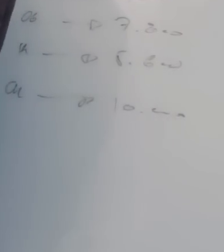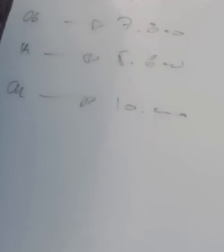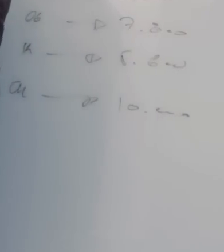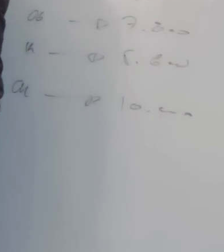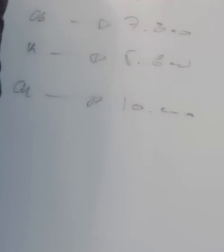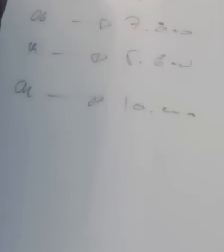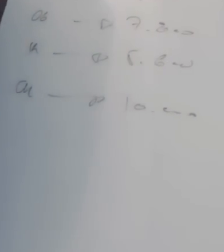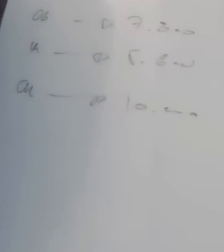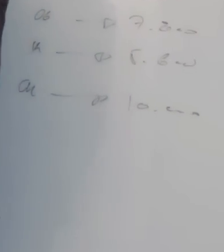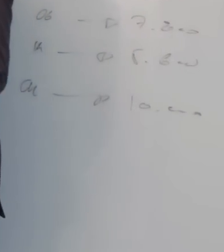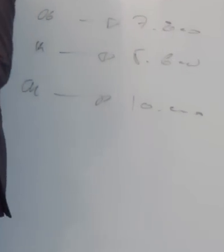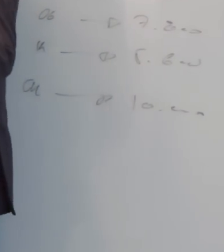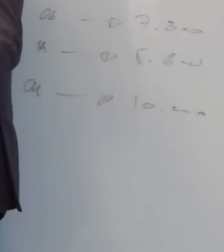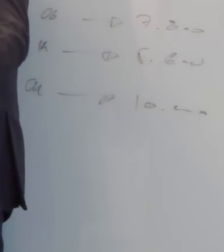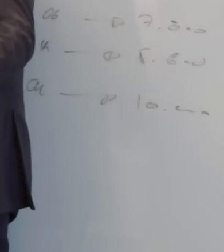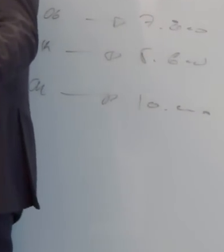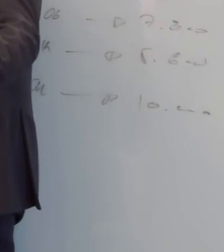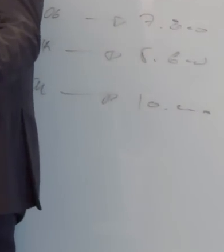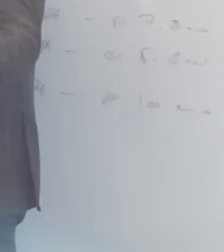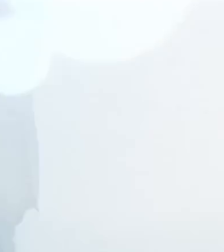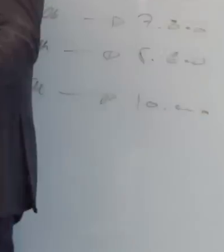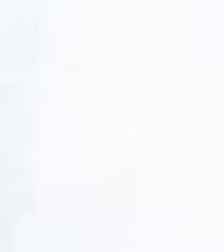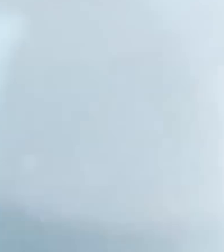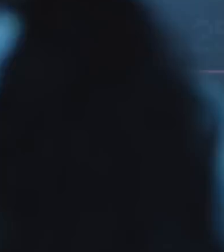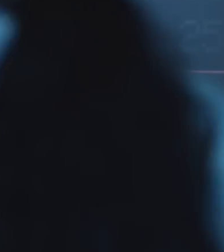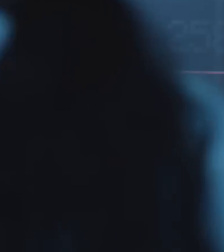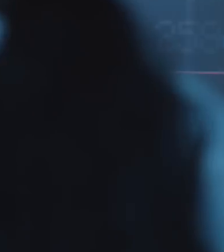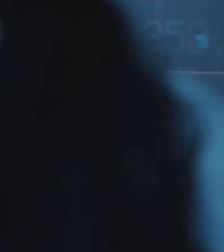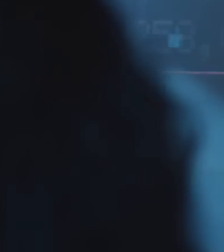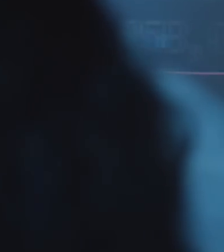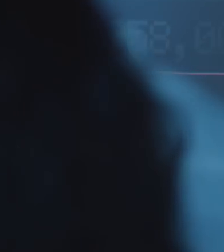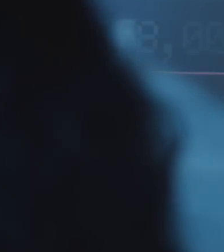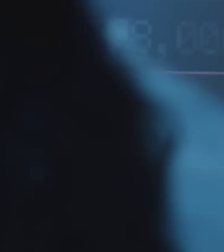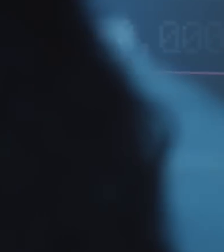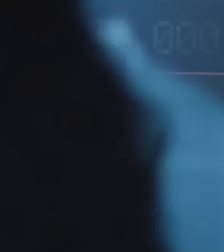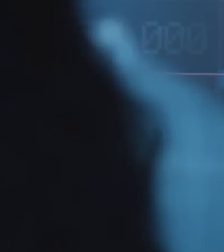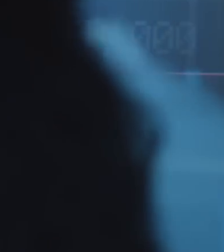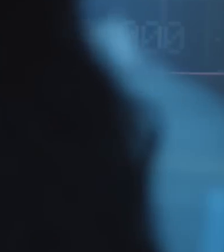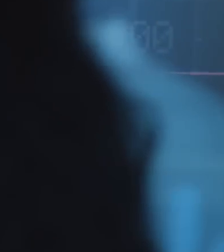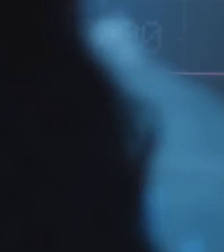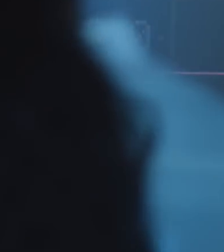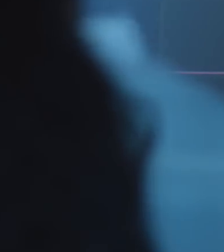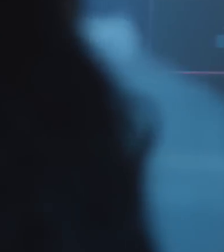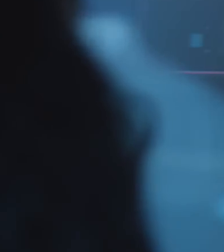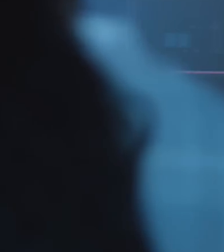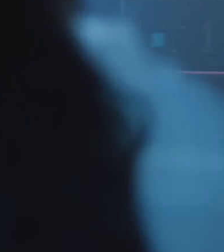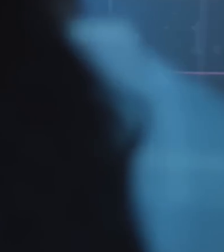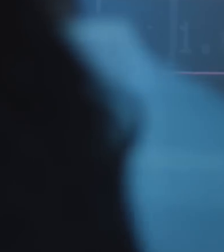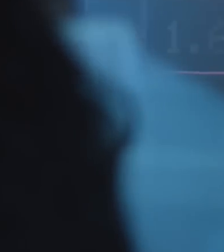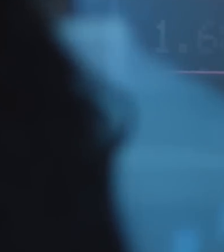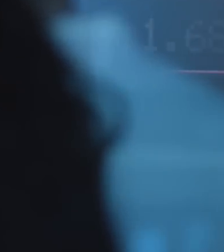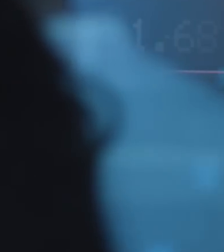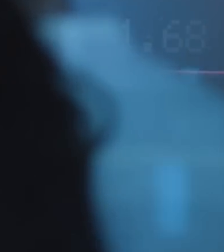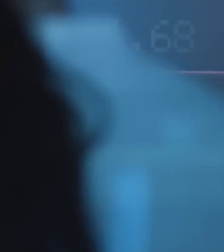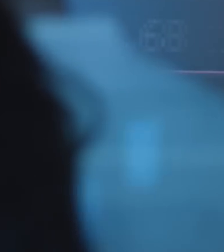son HR Ratings, Moody's, S&P Global Ratings, Fitch Ratings, Verum, AM